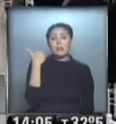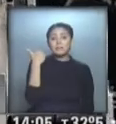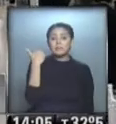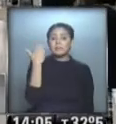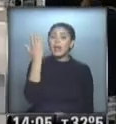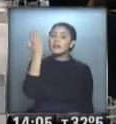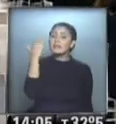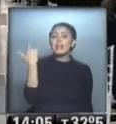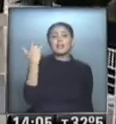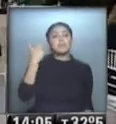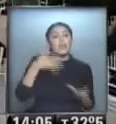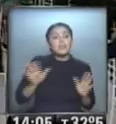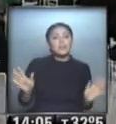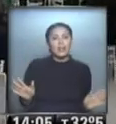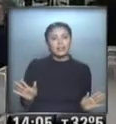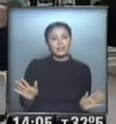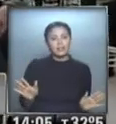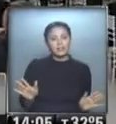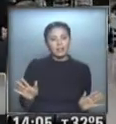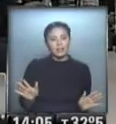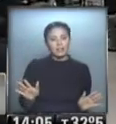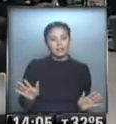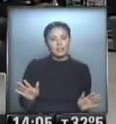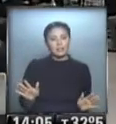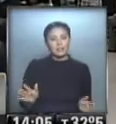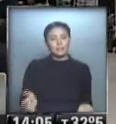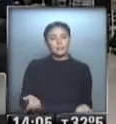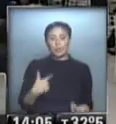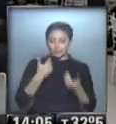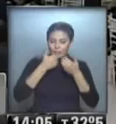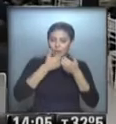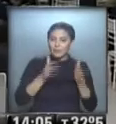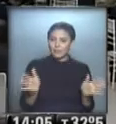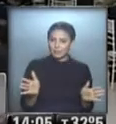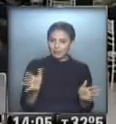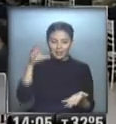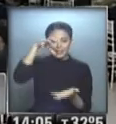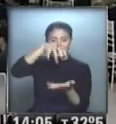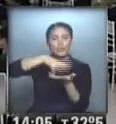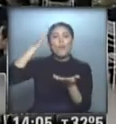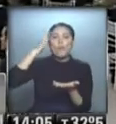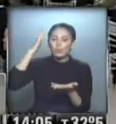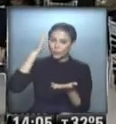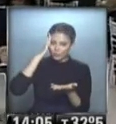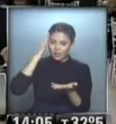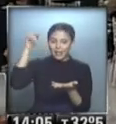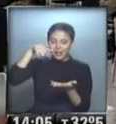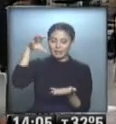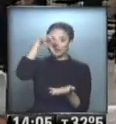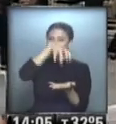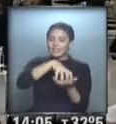cosas, esas coincidencias, me tocó inaugurar un centro cultural que va a ser sede de